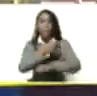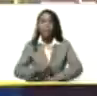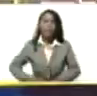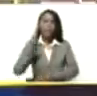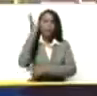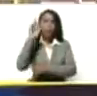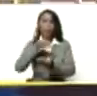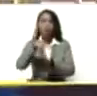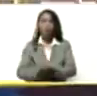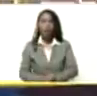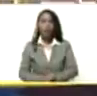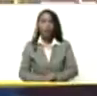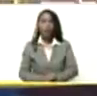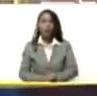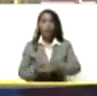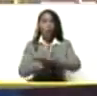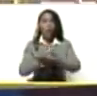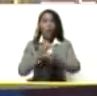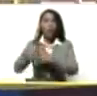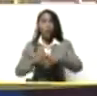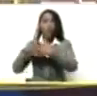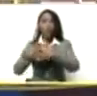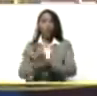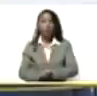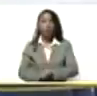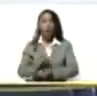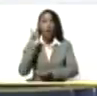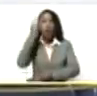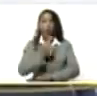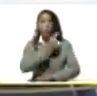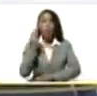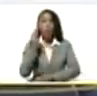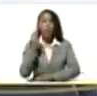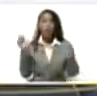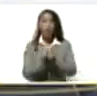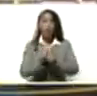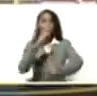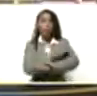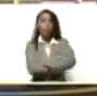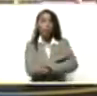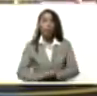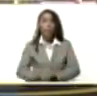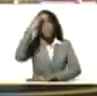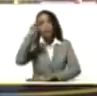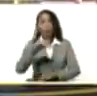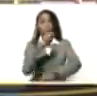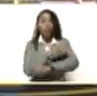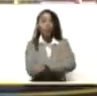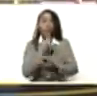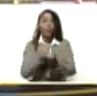coronado no está alvarado perdón la corona